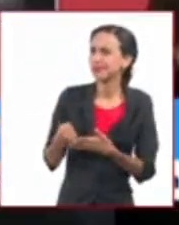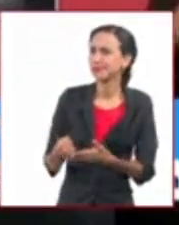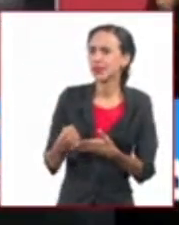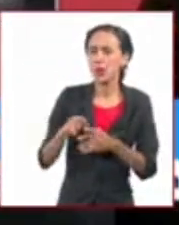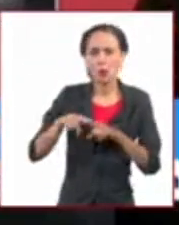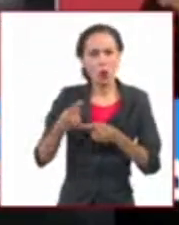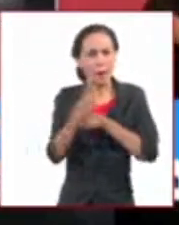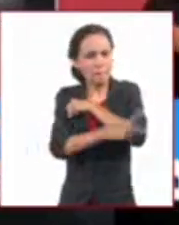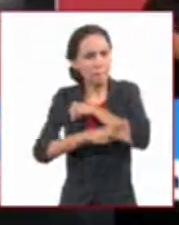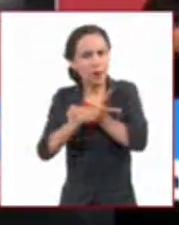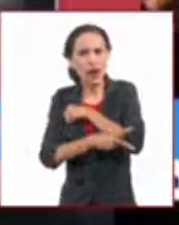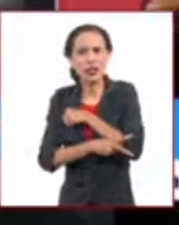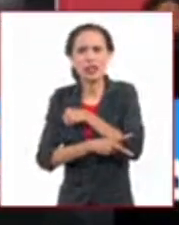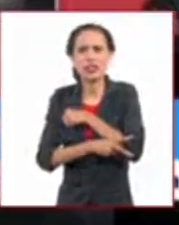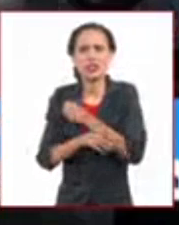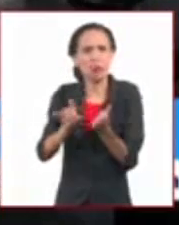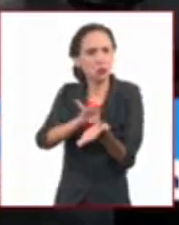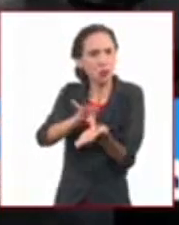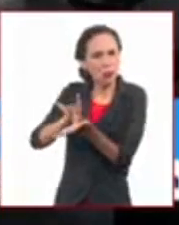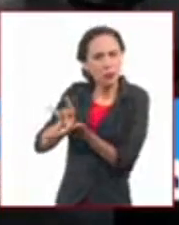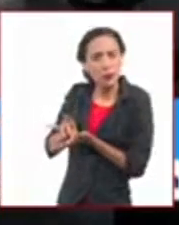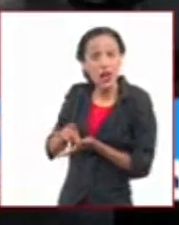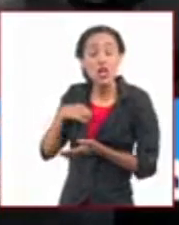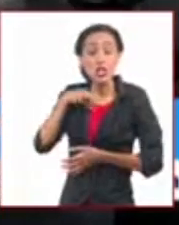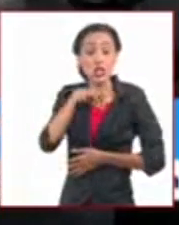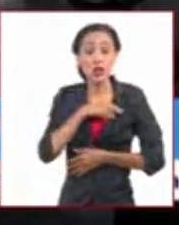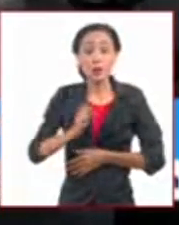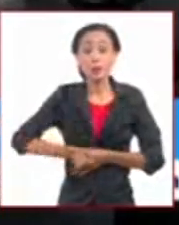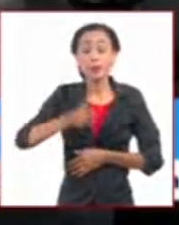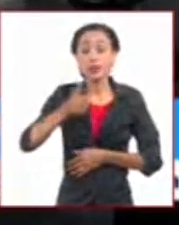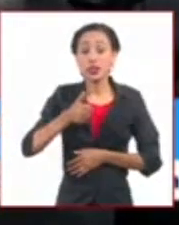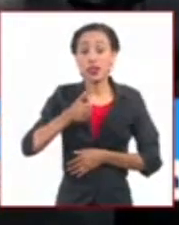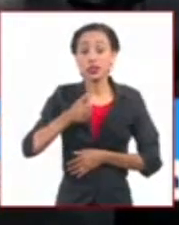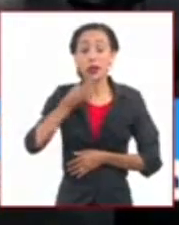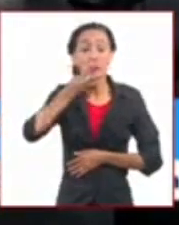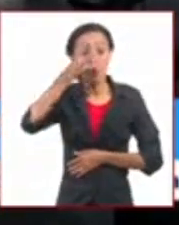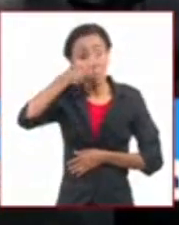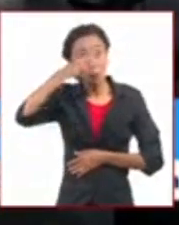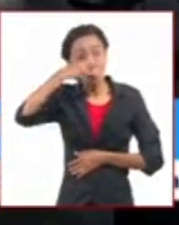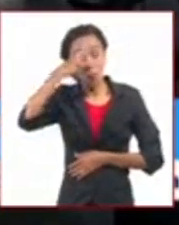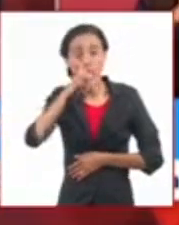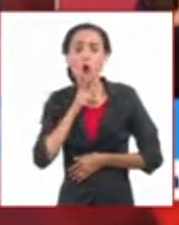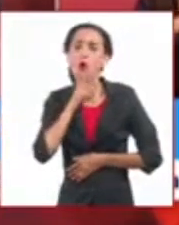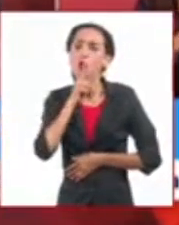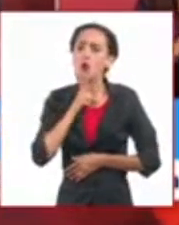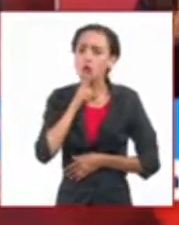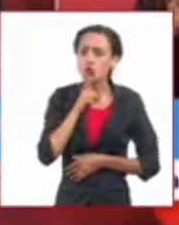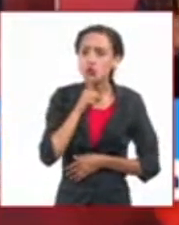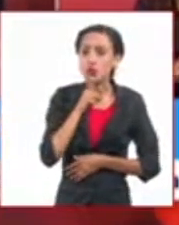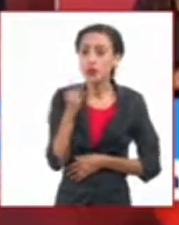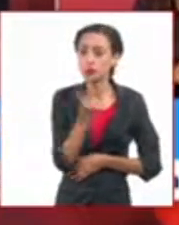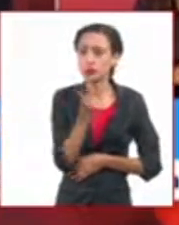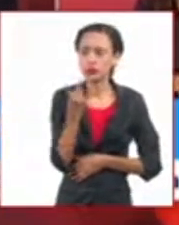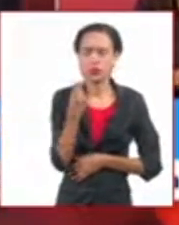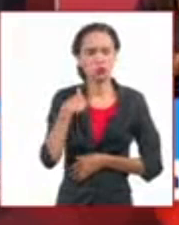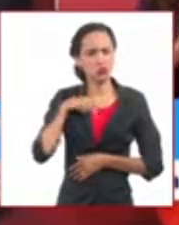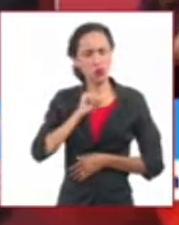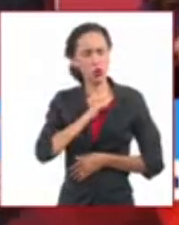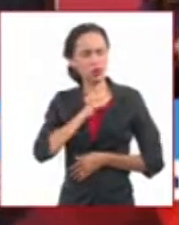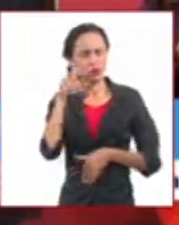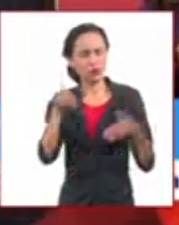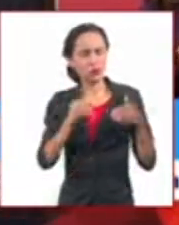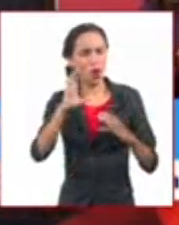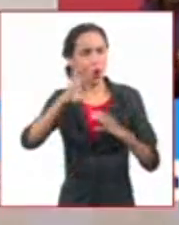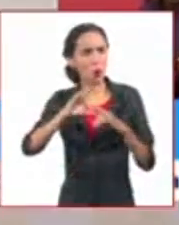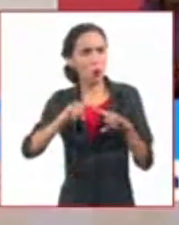entre ellos chile los presidentes de méxico y honduras andrés manuel lópez obrador y sumar a castró han renunciado a participar en señal